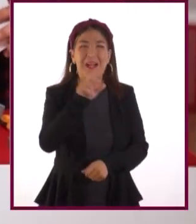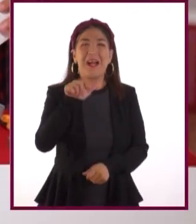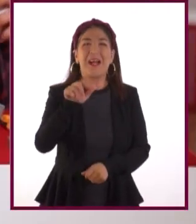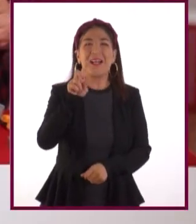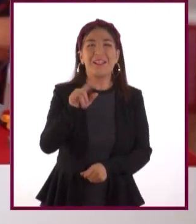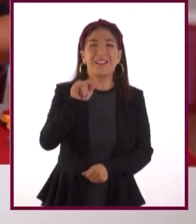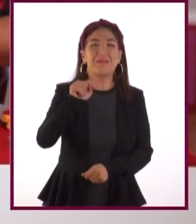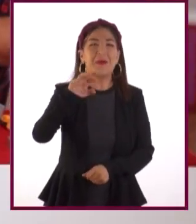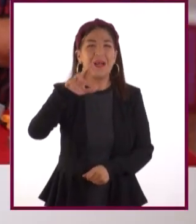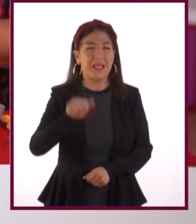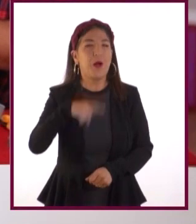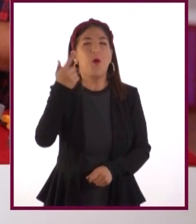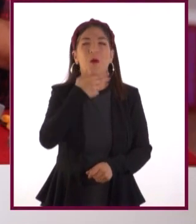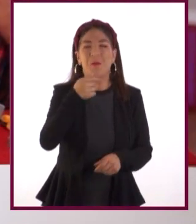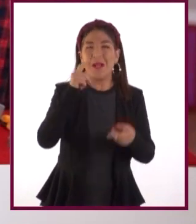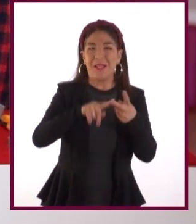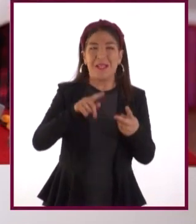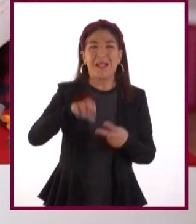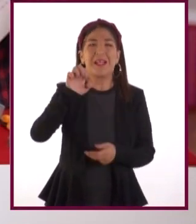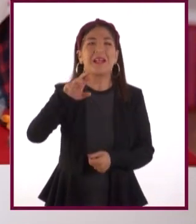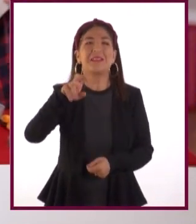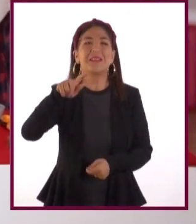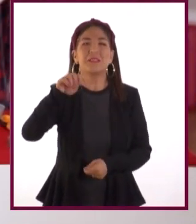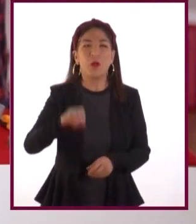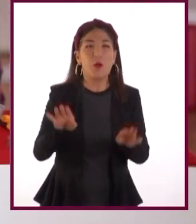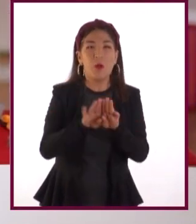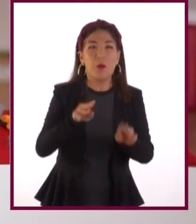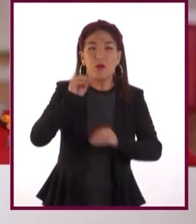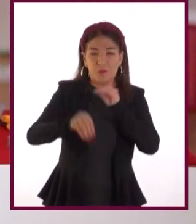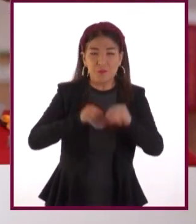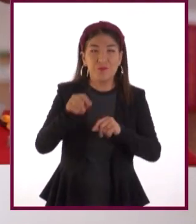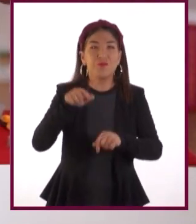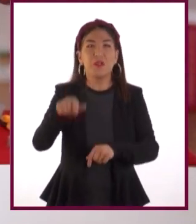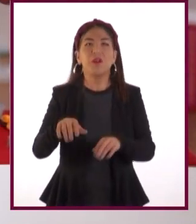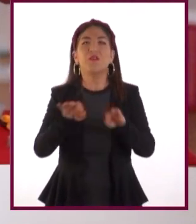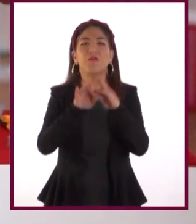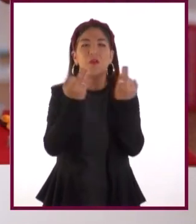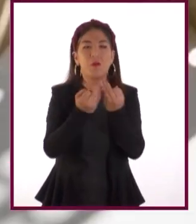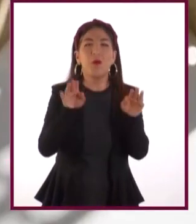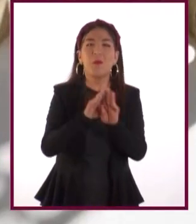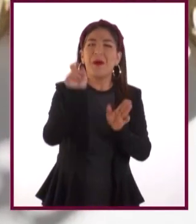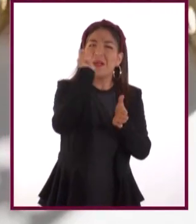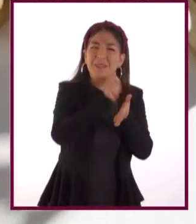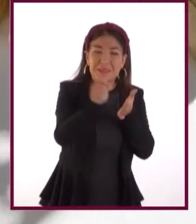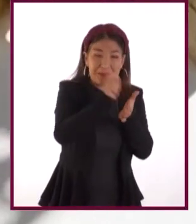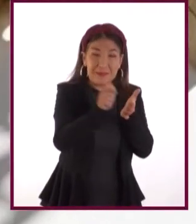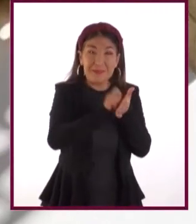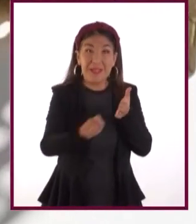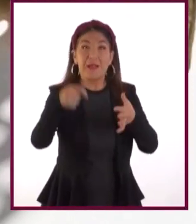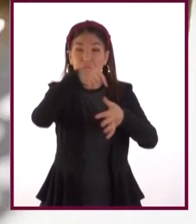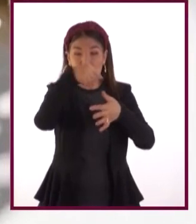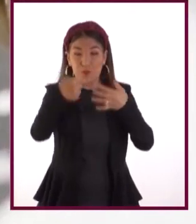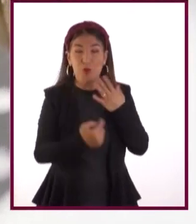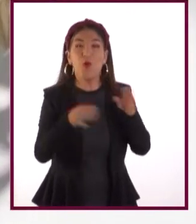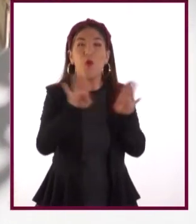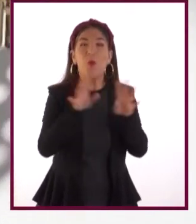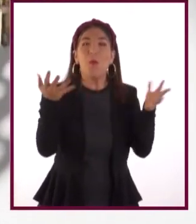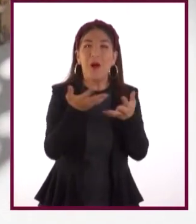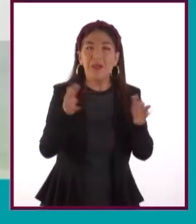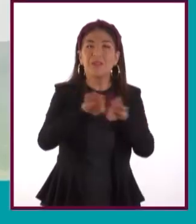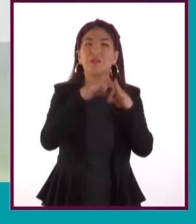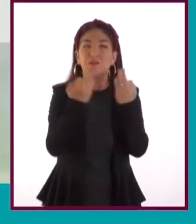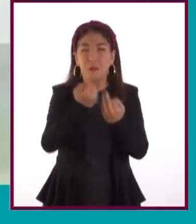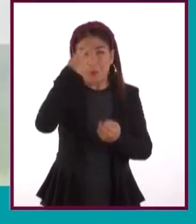como lo acaban de hacer Dimara y Ernesto, el trabajo de Ada de Lovelace con su máquina consistió en escribir